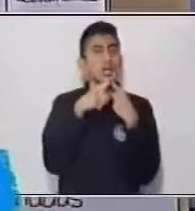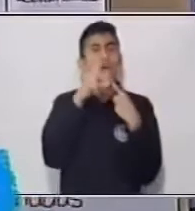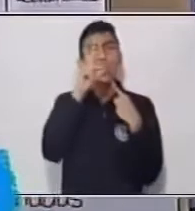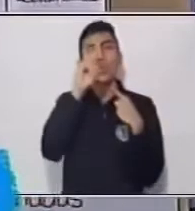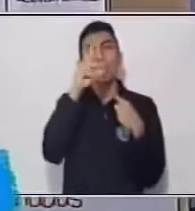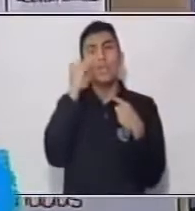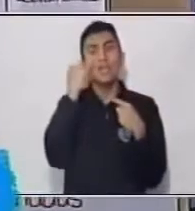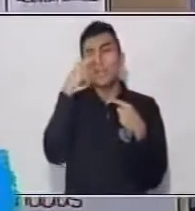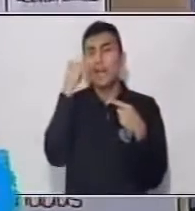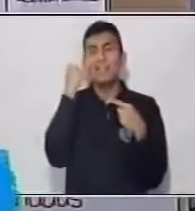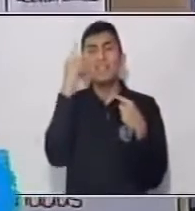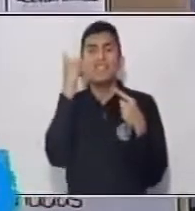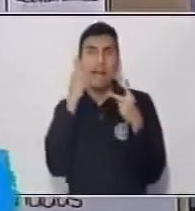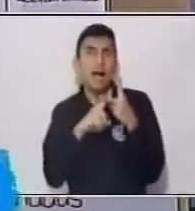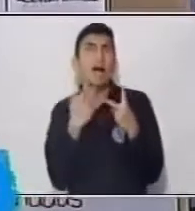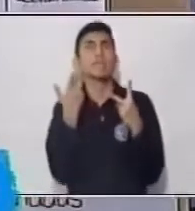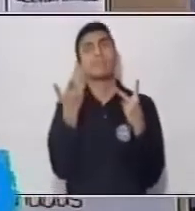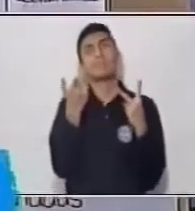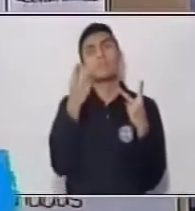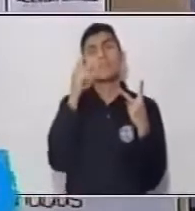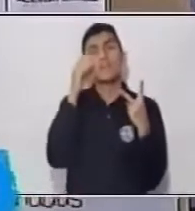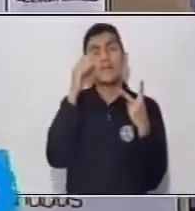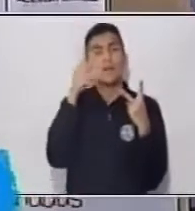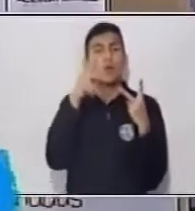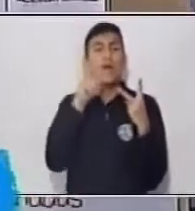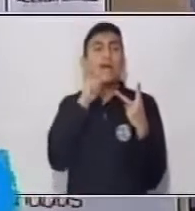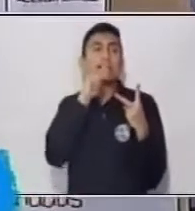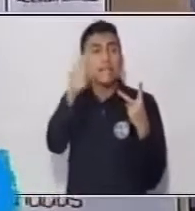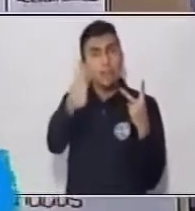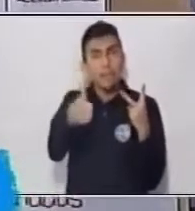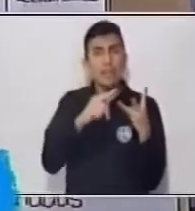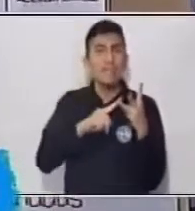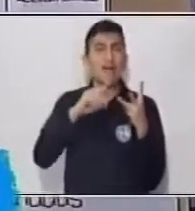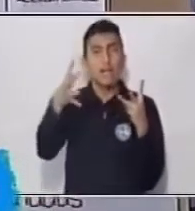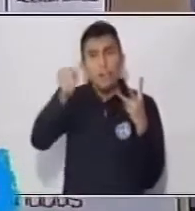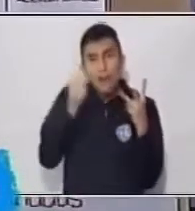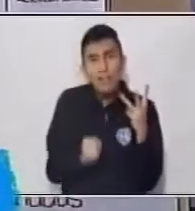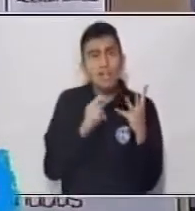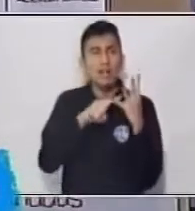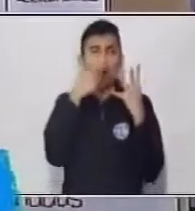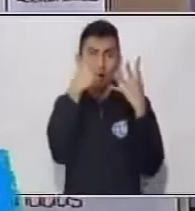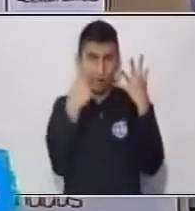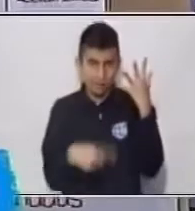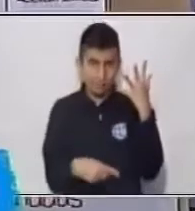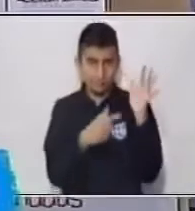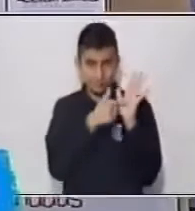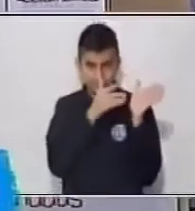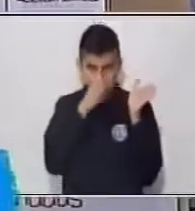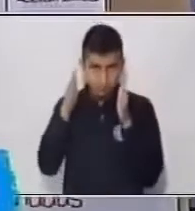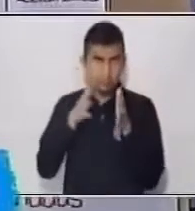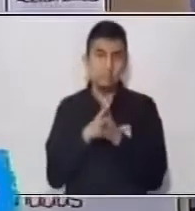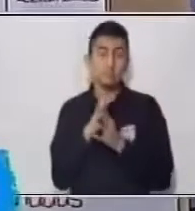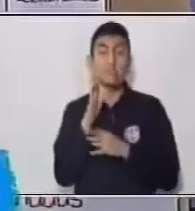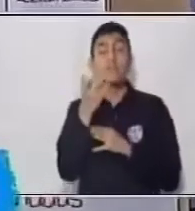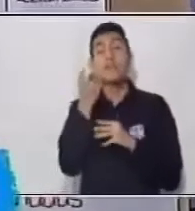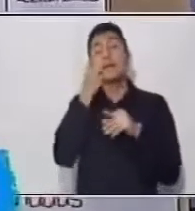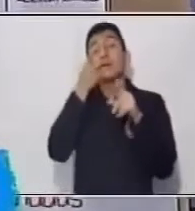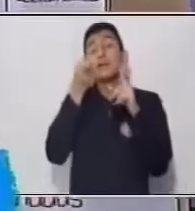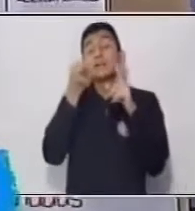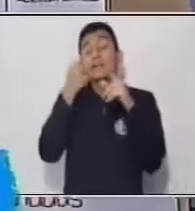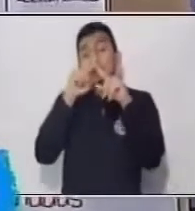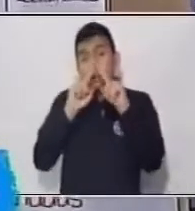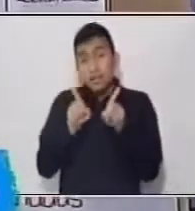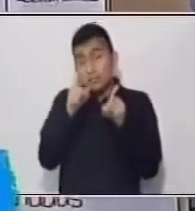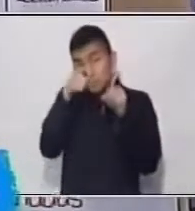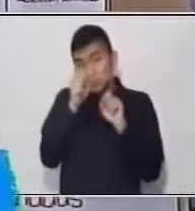dubitativa o cuando era exclamativa, imperativa, etcétera. Otra de las clasificaciones que